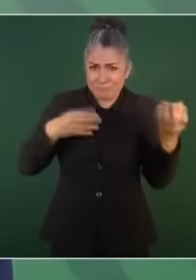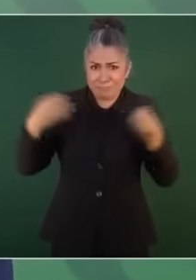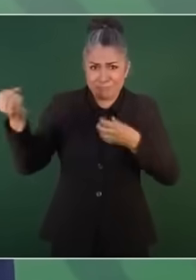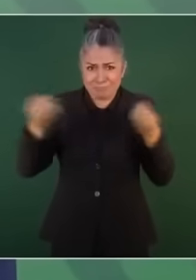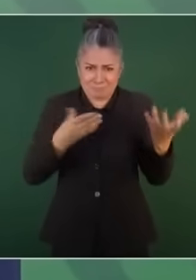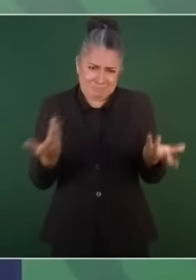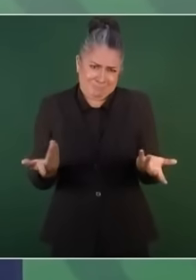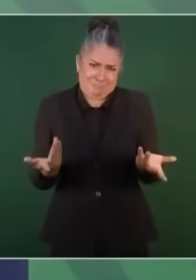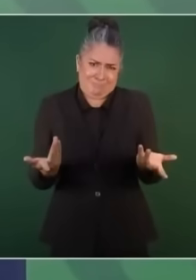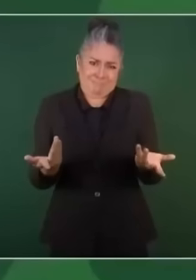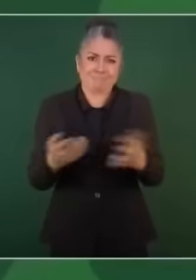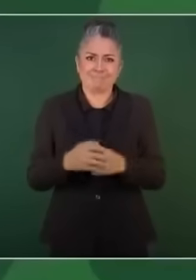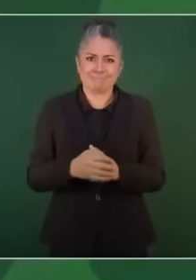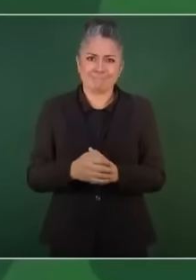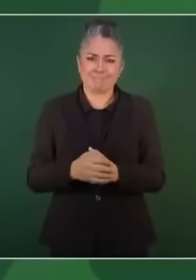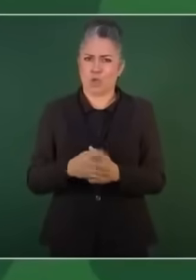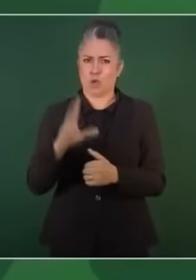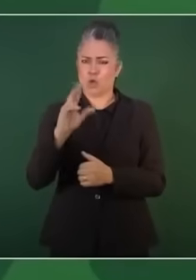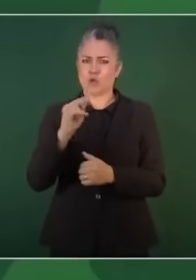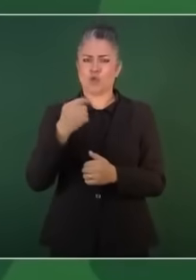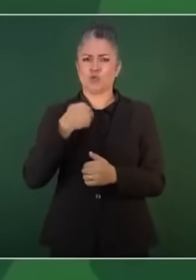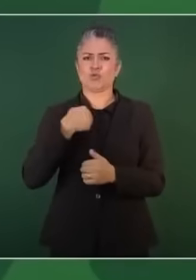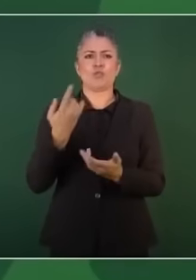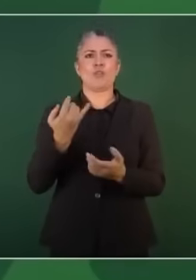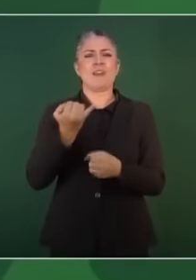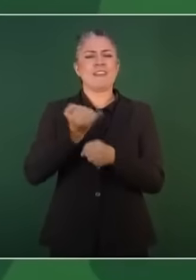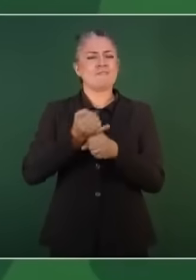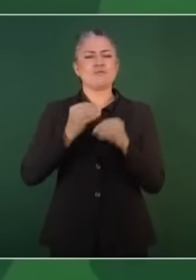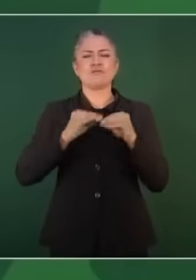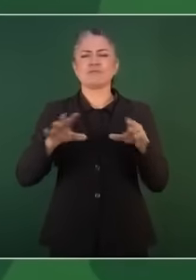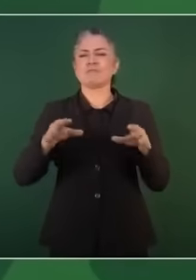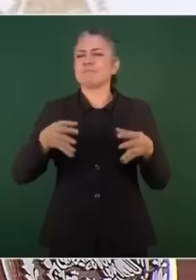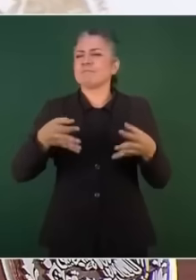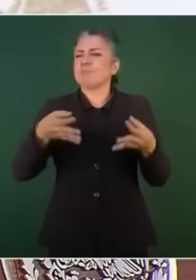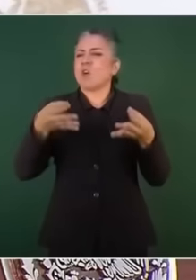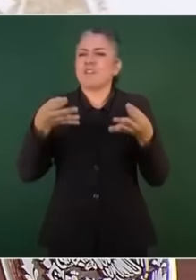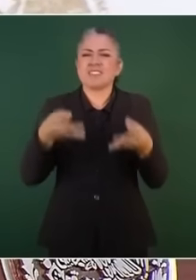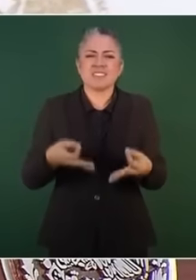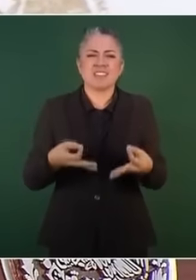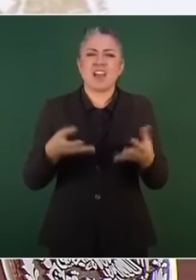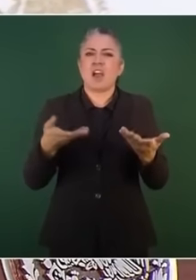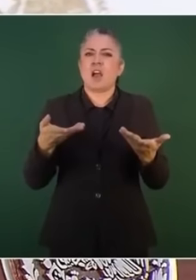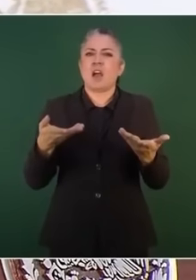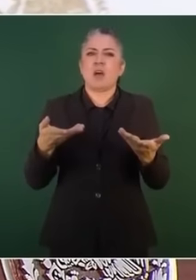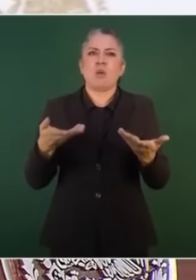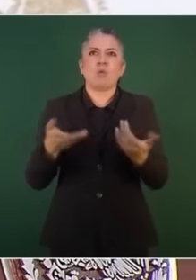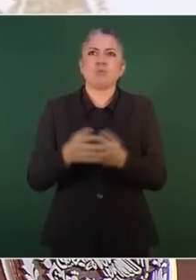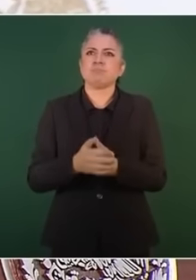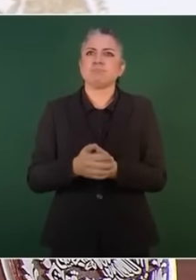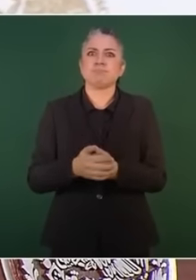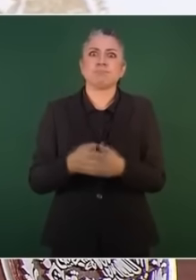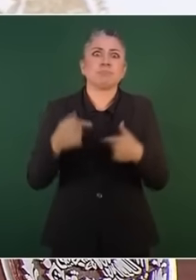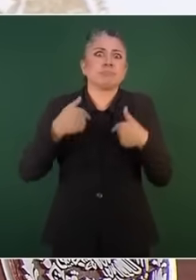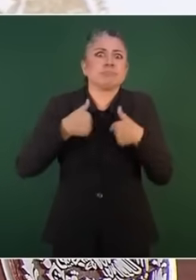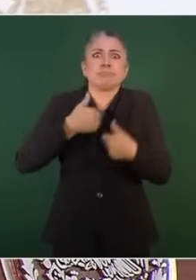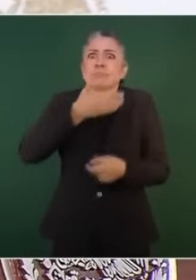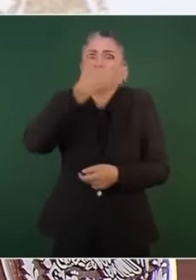No es información oficial, o que yo ni